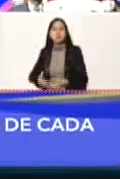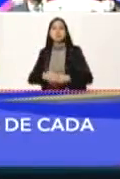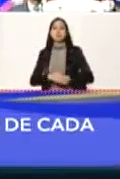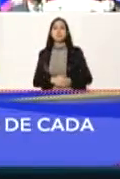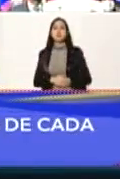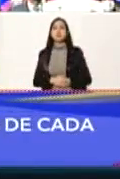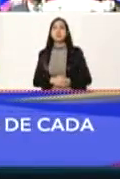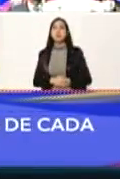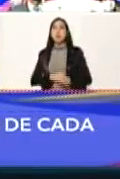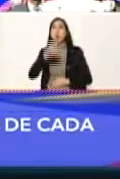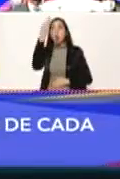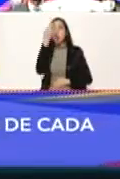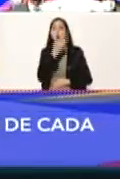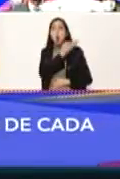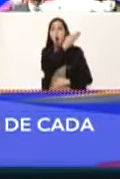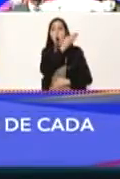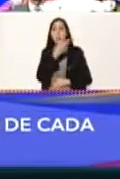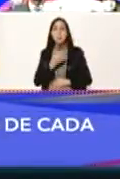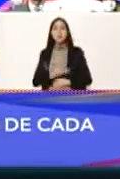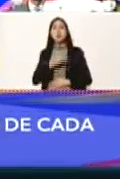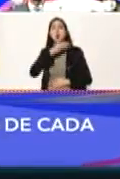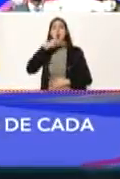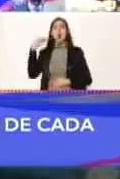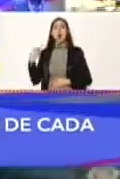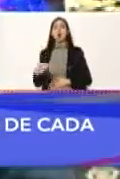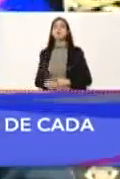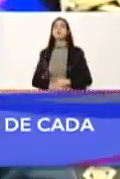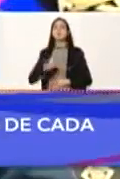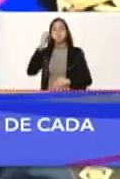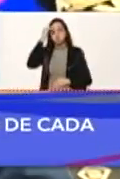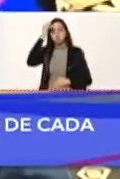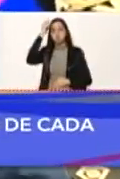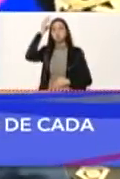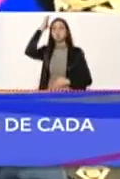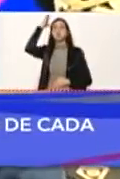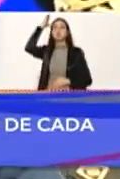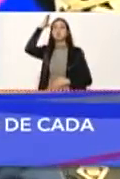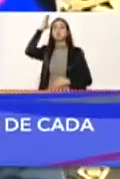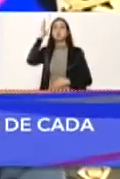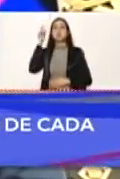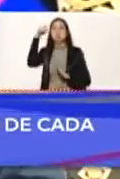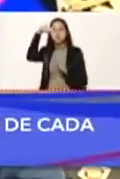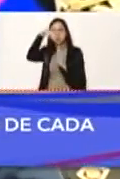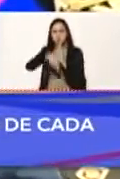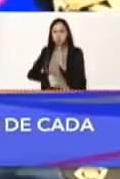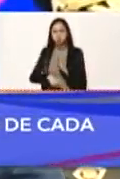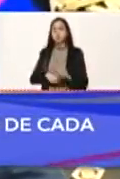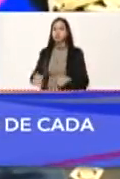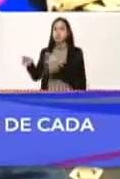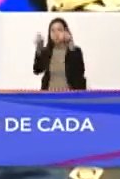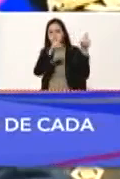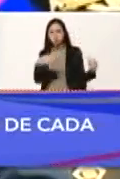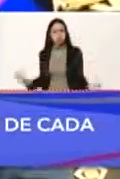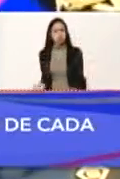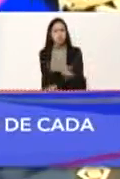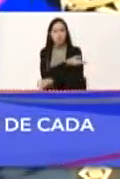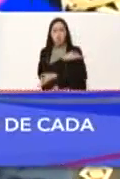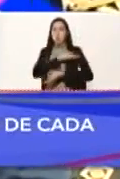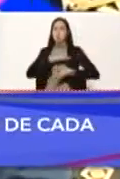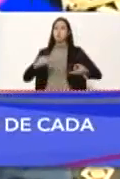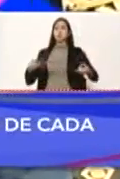del compromiso para una juventud educada, culta, una juventud bien formada, una